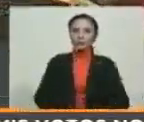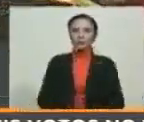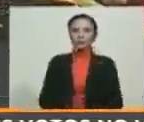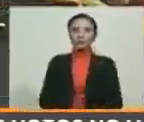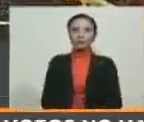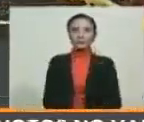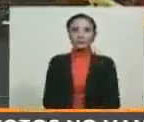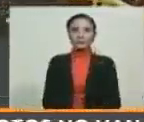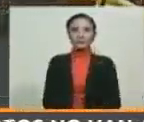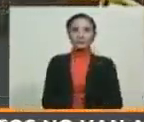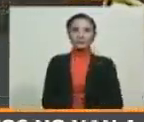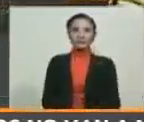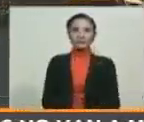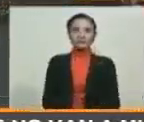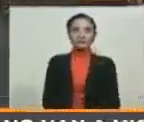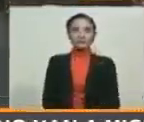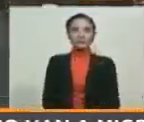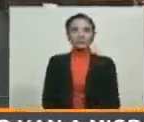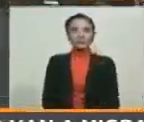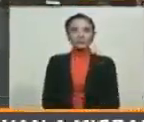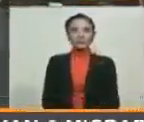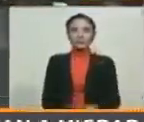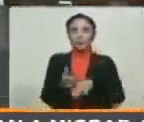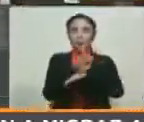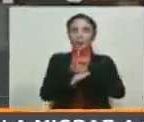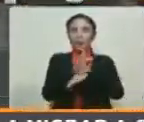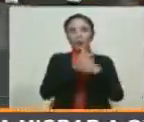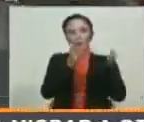ahí está el escalón a la espalda escalona